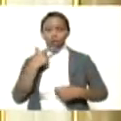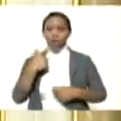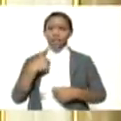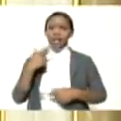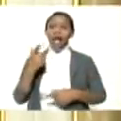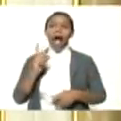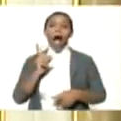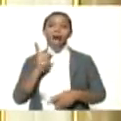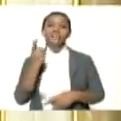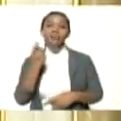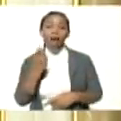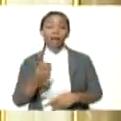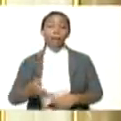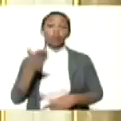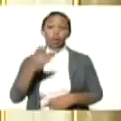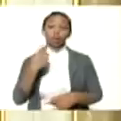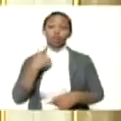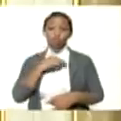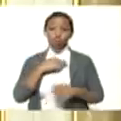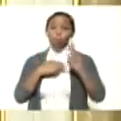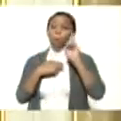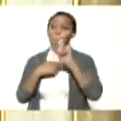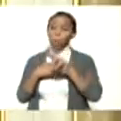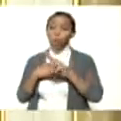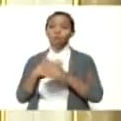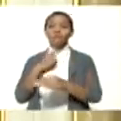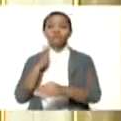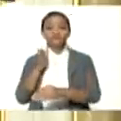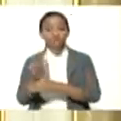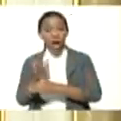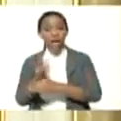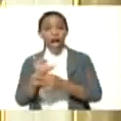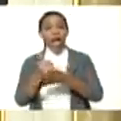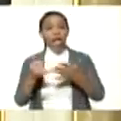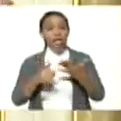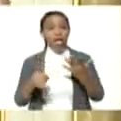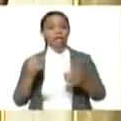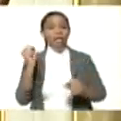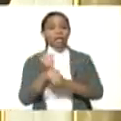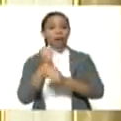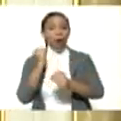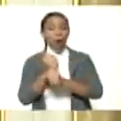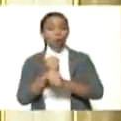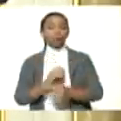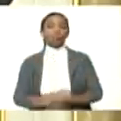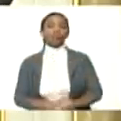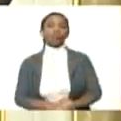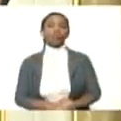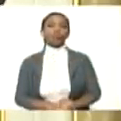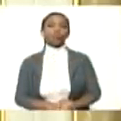falta, importante, hemos evaluado para que tú vayas a tal línea de trabajo.